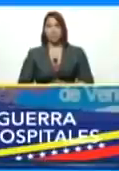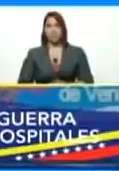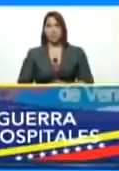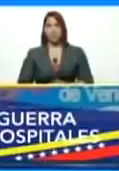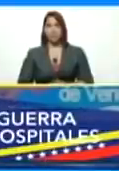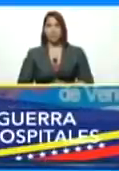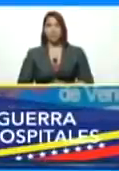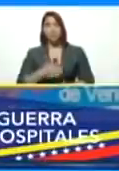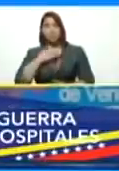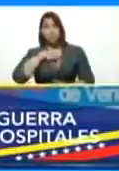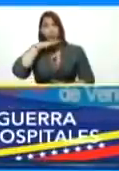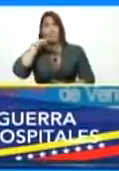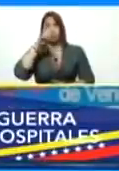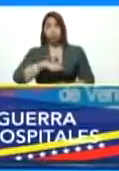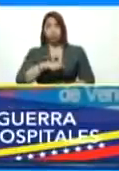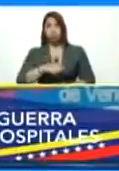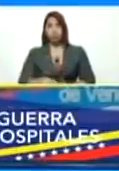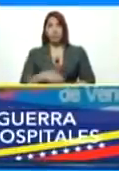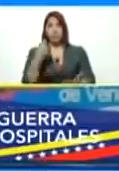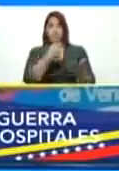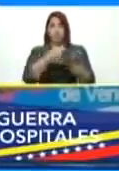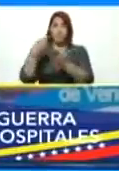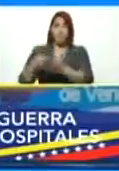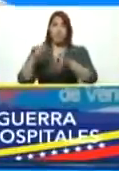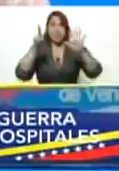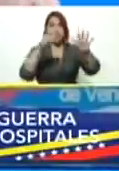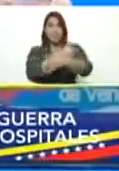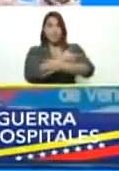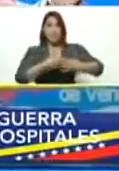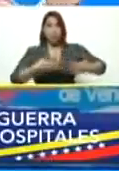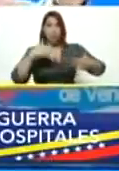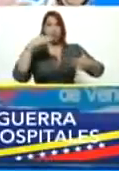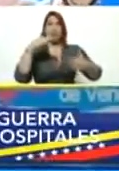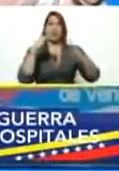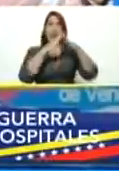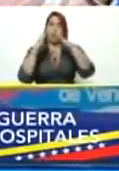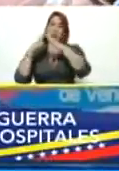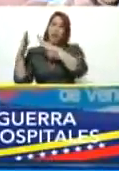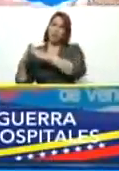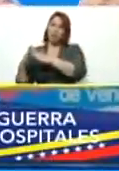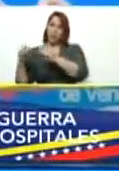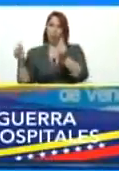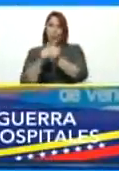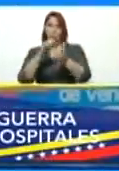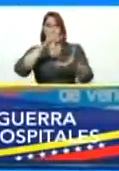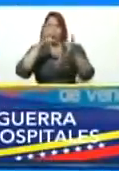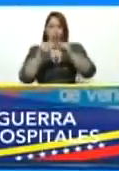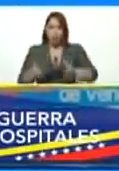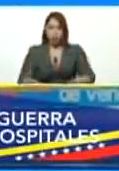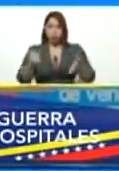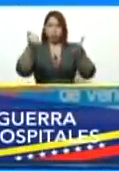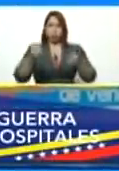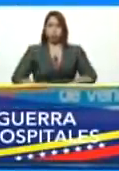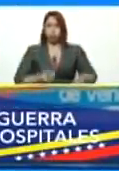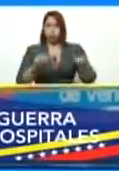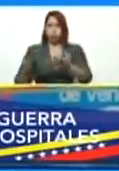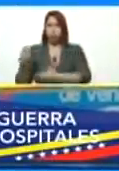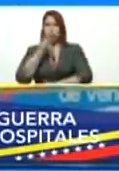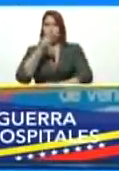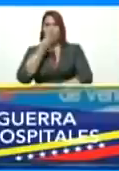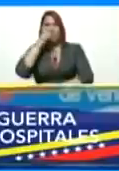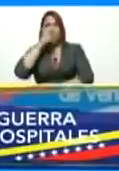cubrimos los 7 millones de hogares con los craft para llevar el alimento al pueblo